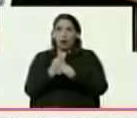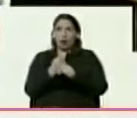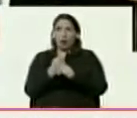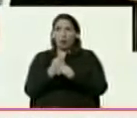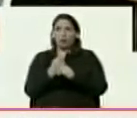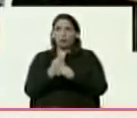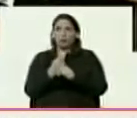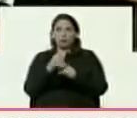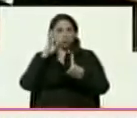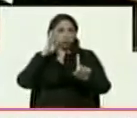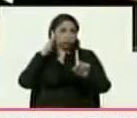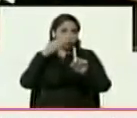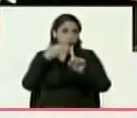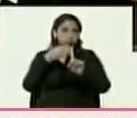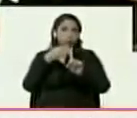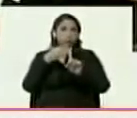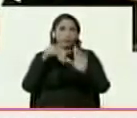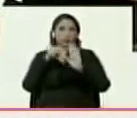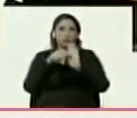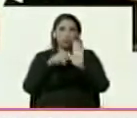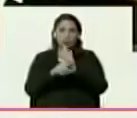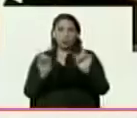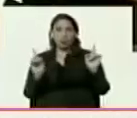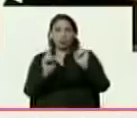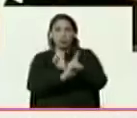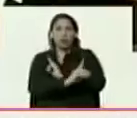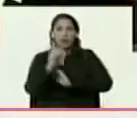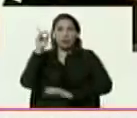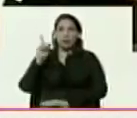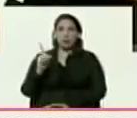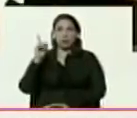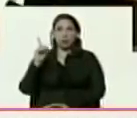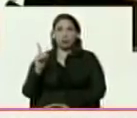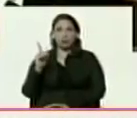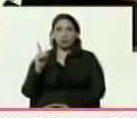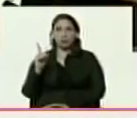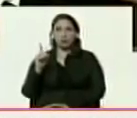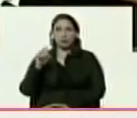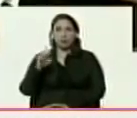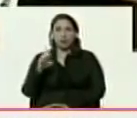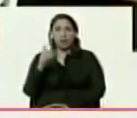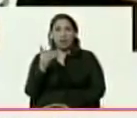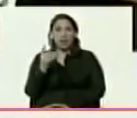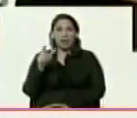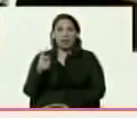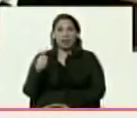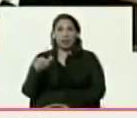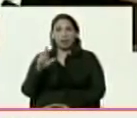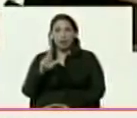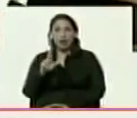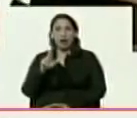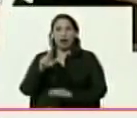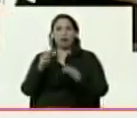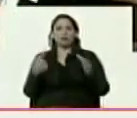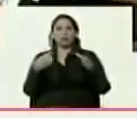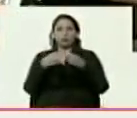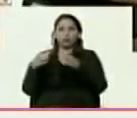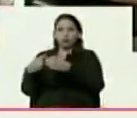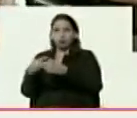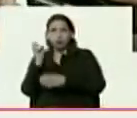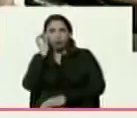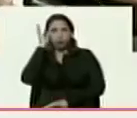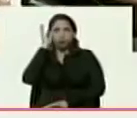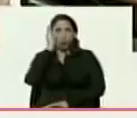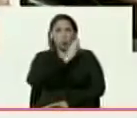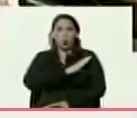a la medida sustitutiva para el diputado Edgar Zambrano, se conforma la comisión que